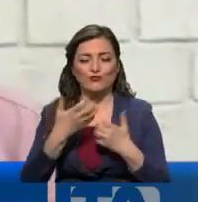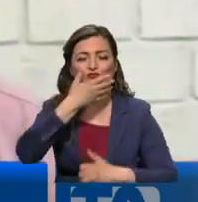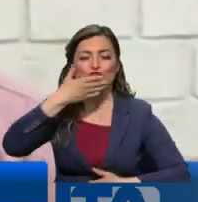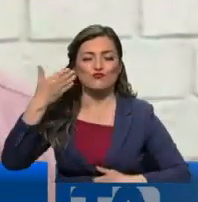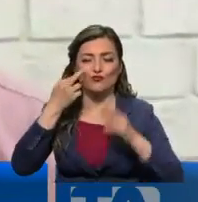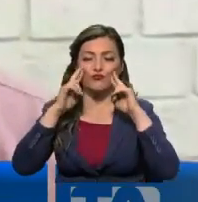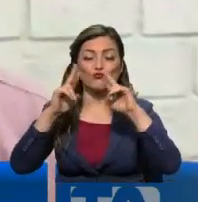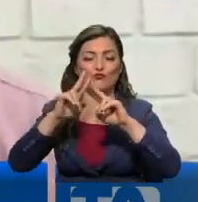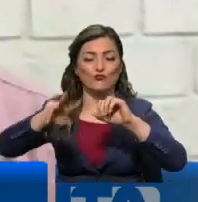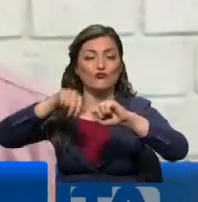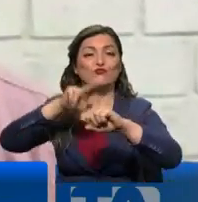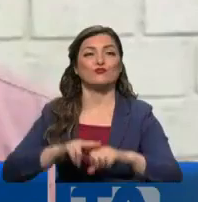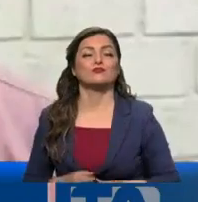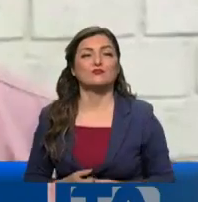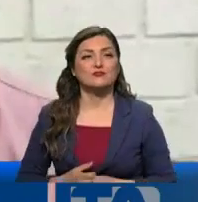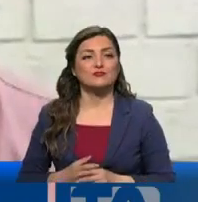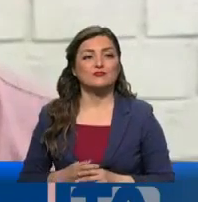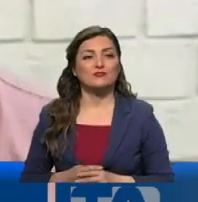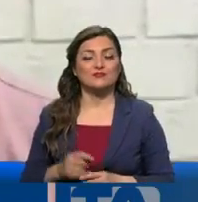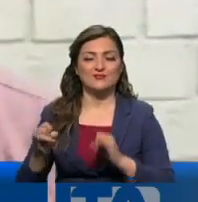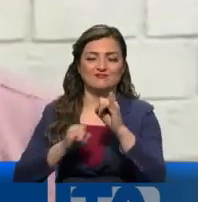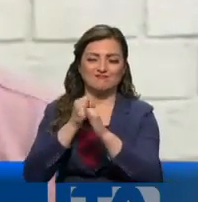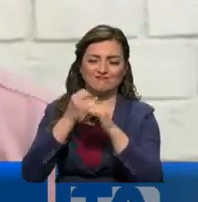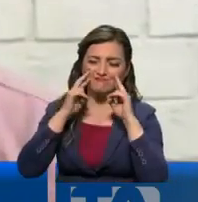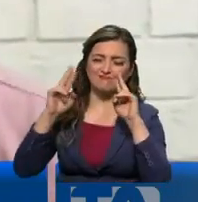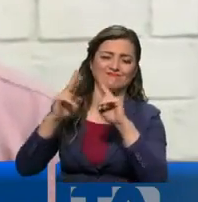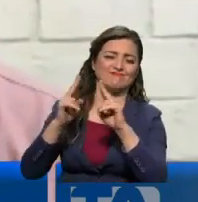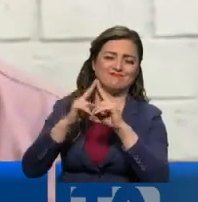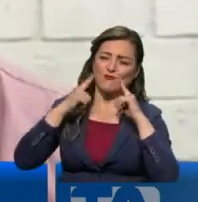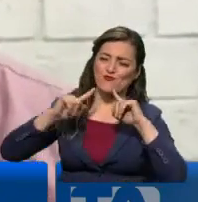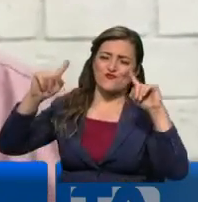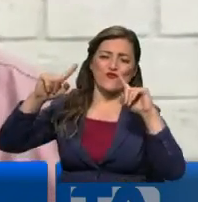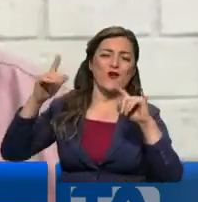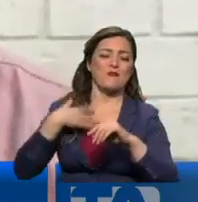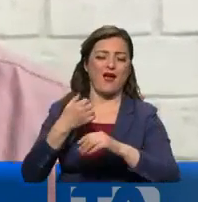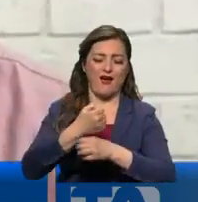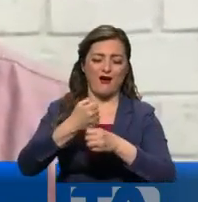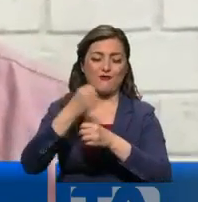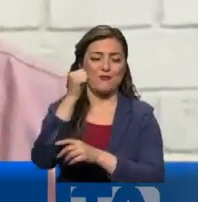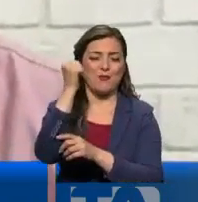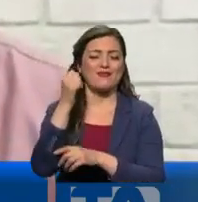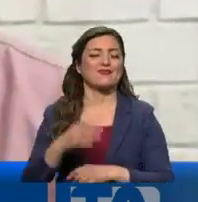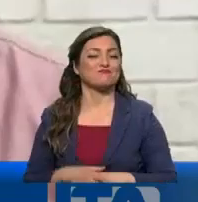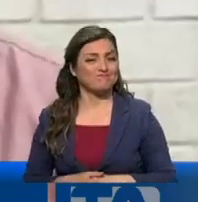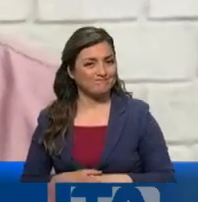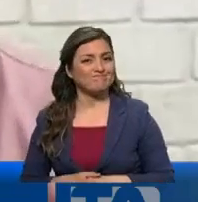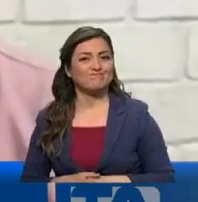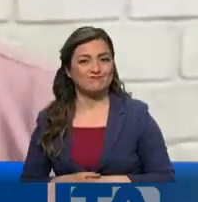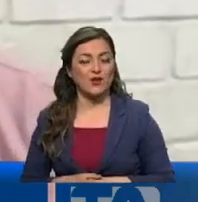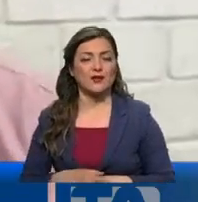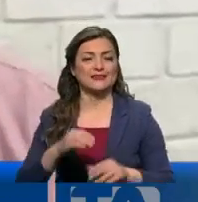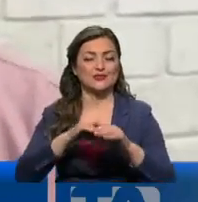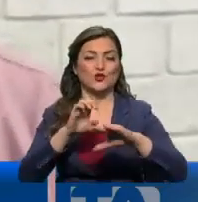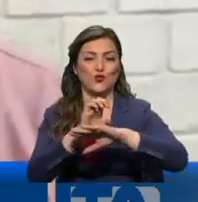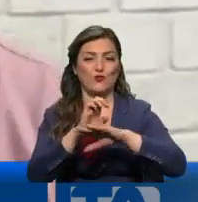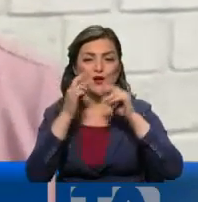reconocidos nacionalmente, ¿no? Y eso catapultar a nivel internacional, porque eso, si bien es cierto, un reconocimiento nacional hace que compradores